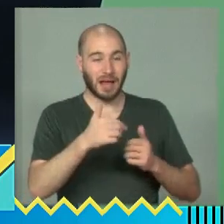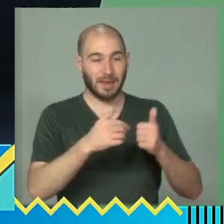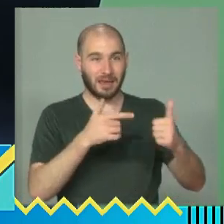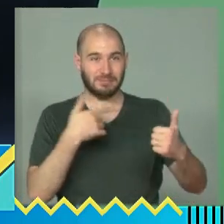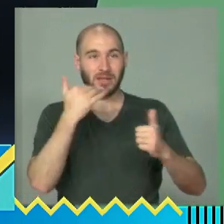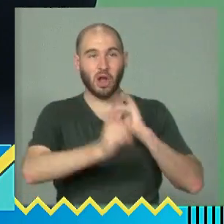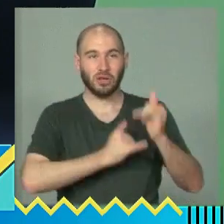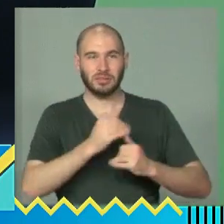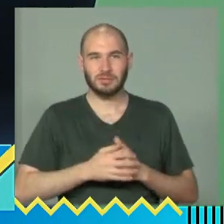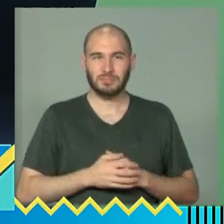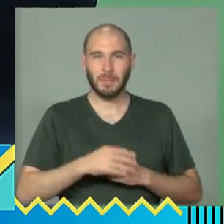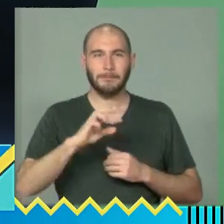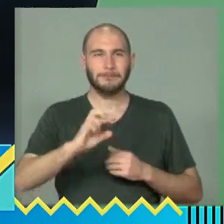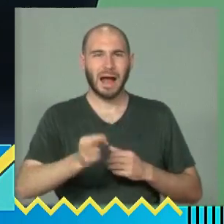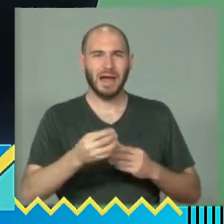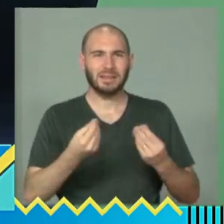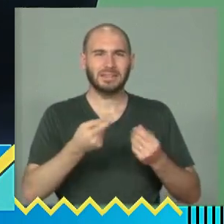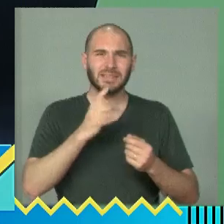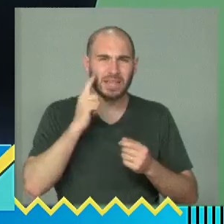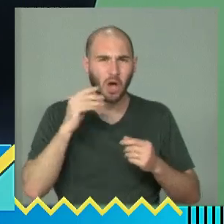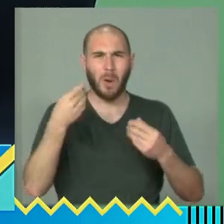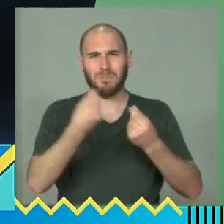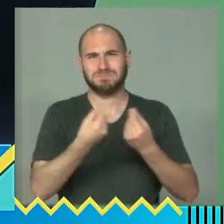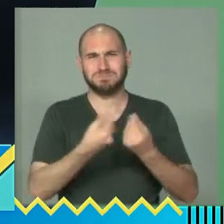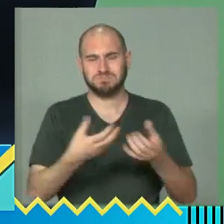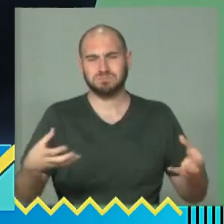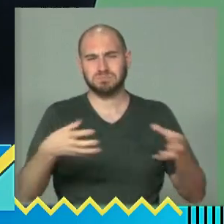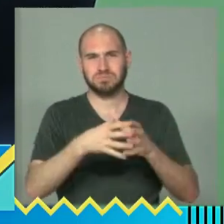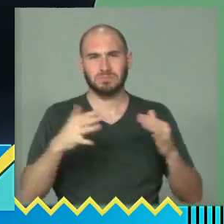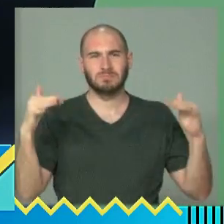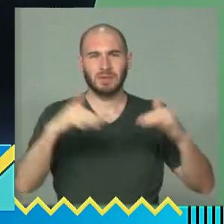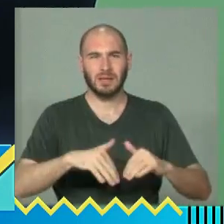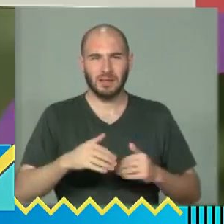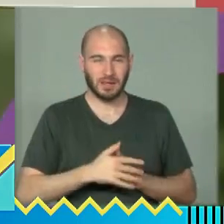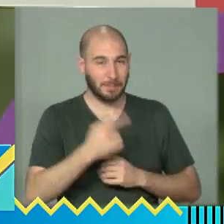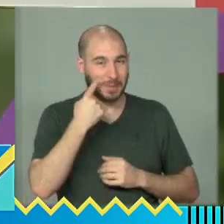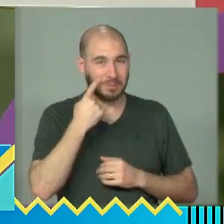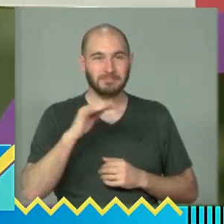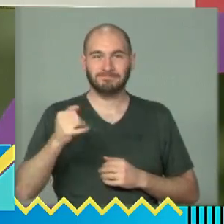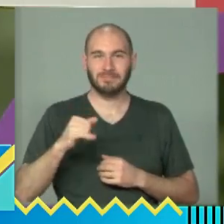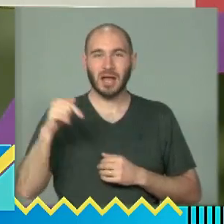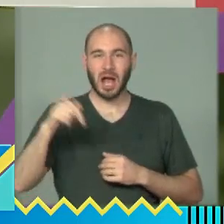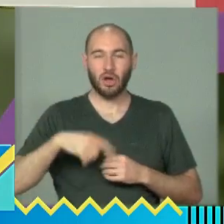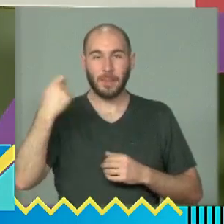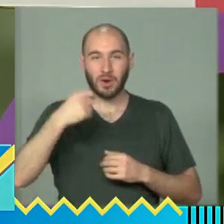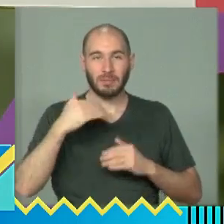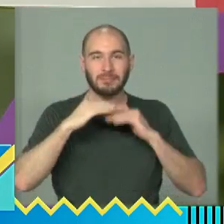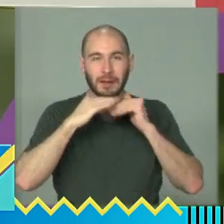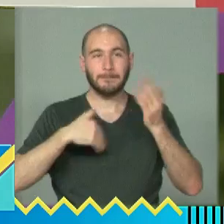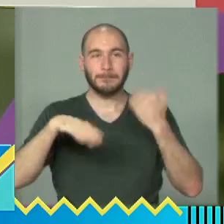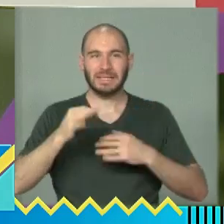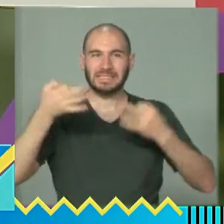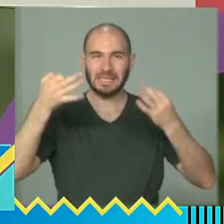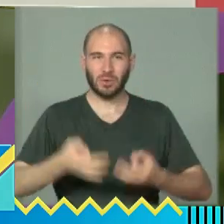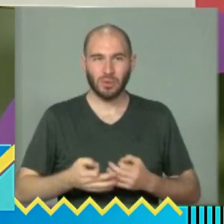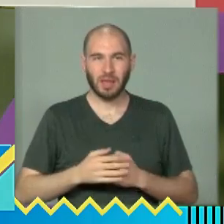a contar, hay muchos padres, tíos, tenemos toda una comunidad que nos está viendo hoy en vivo. Exactamente. Hoy el programa más visto, lo aseguro,